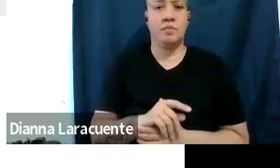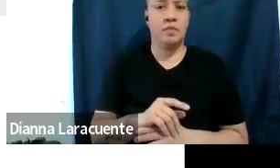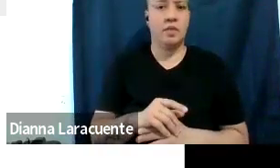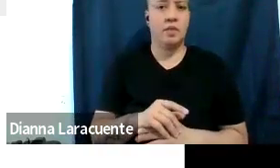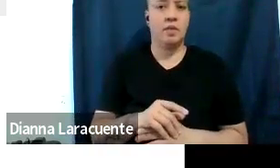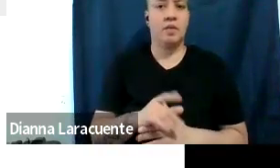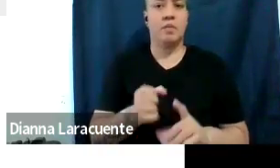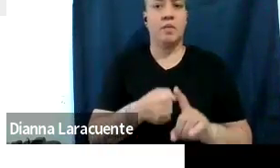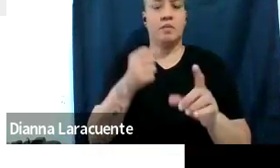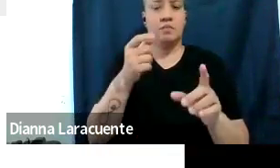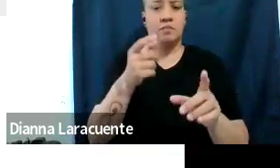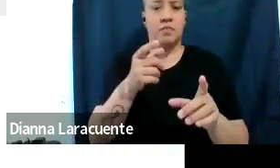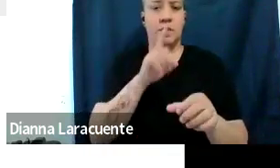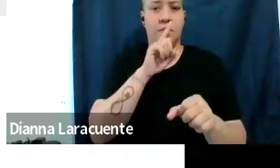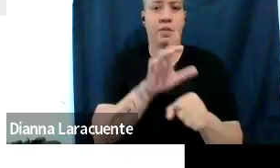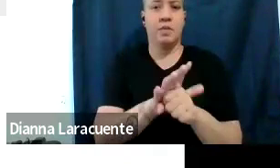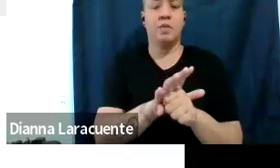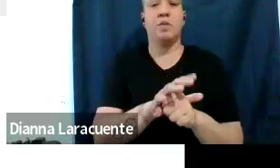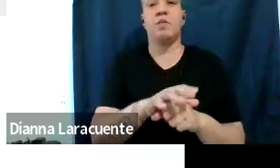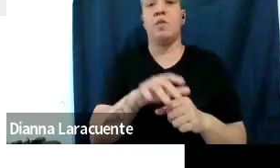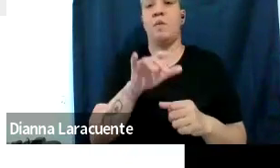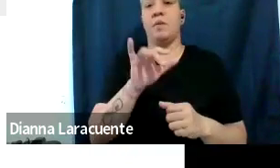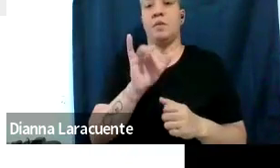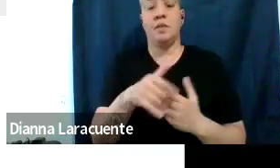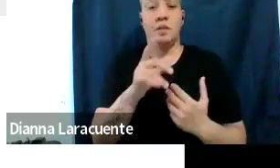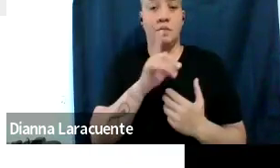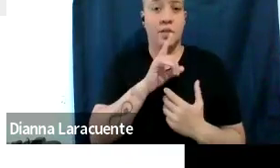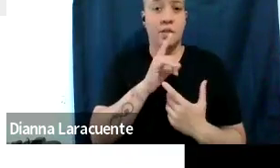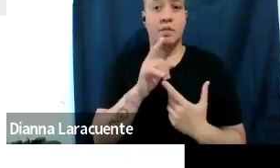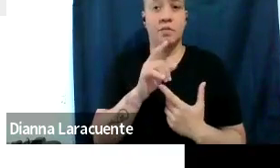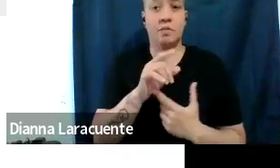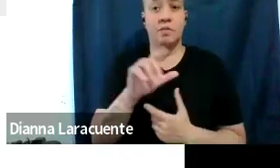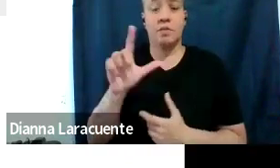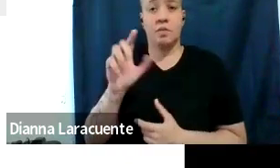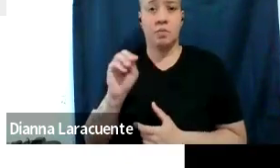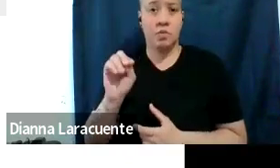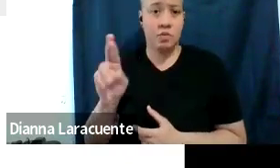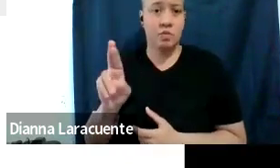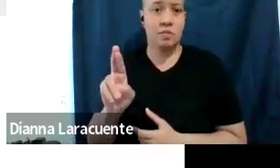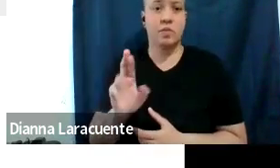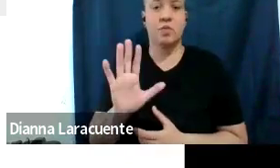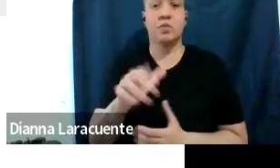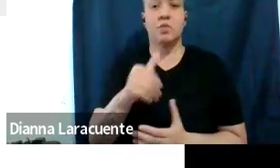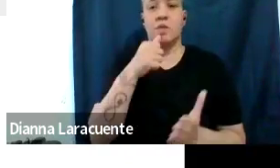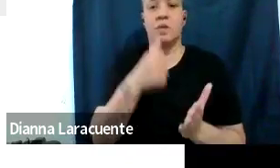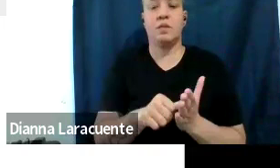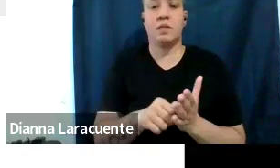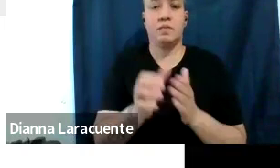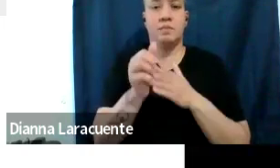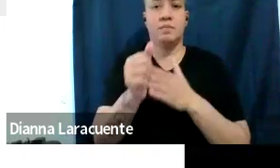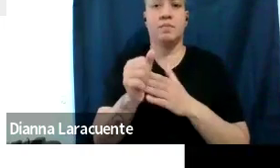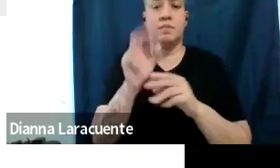haber pactado con Sagasta, y es verdad. Se jugó Luis Muñoz Rivera su carta, guiada por su